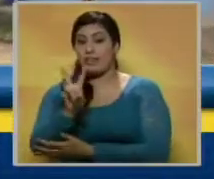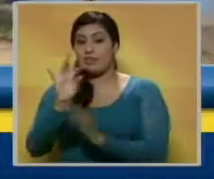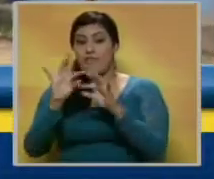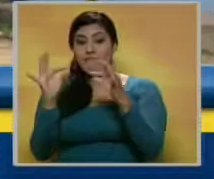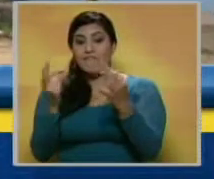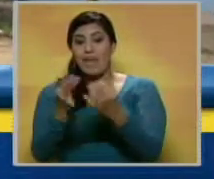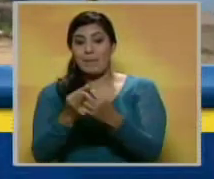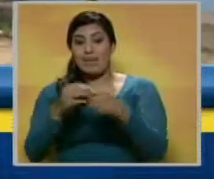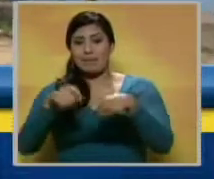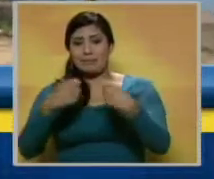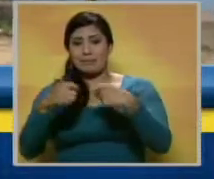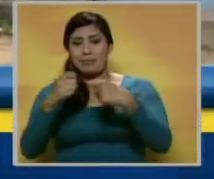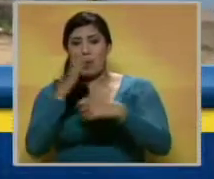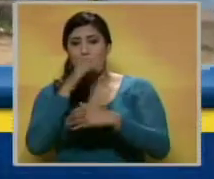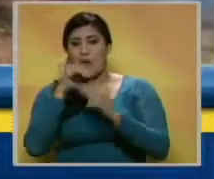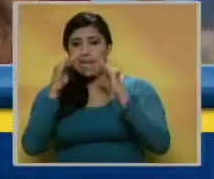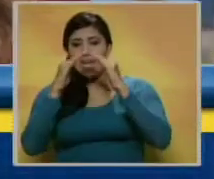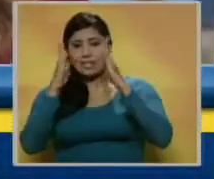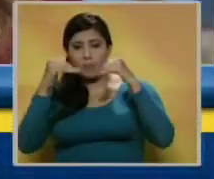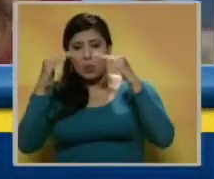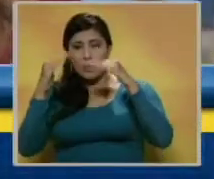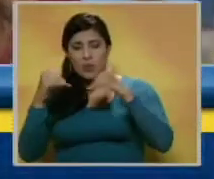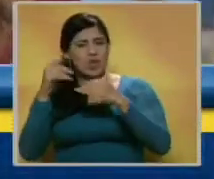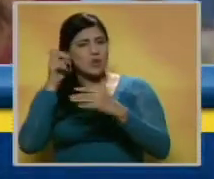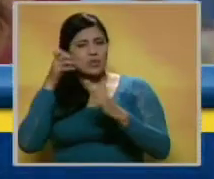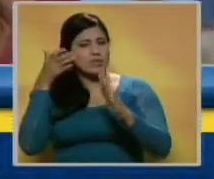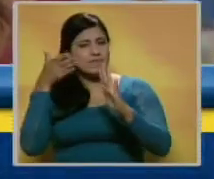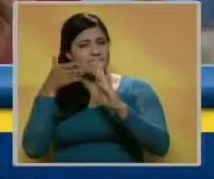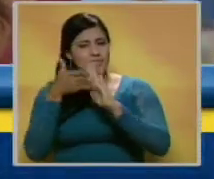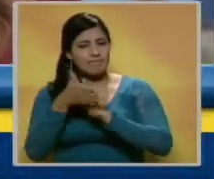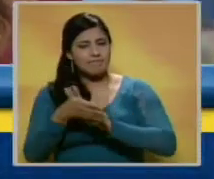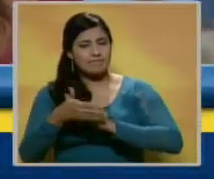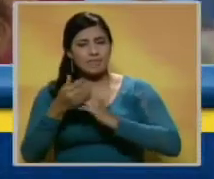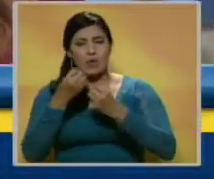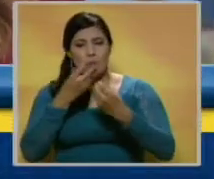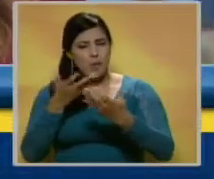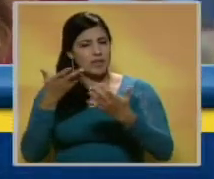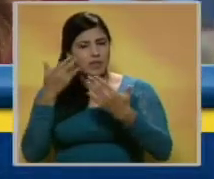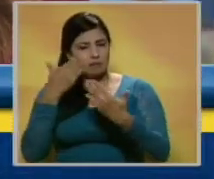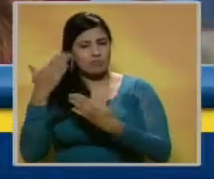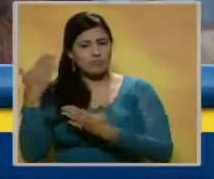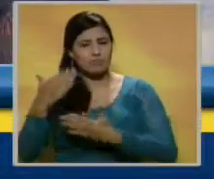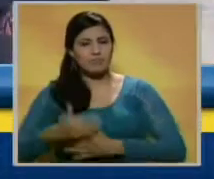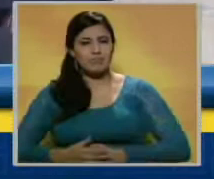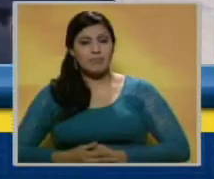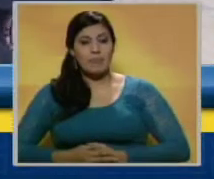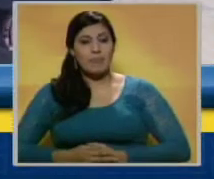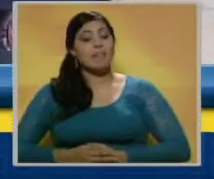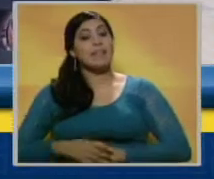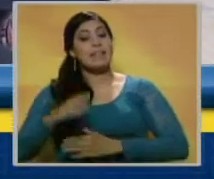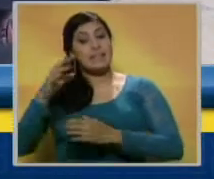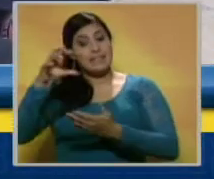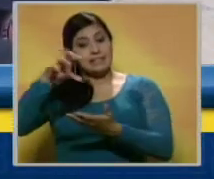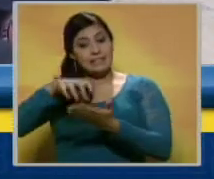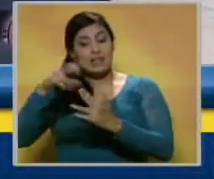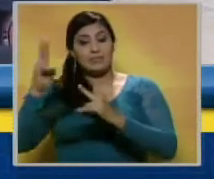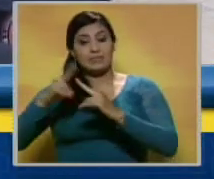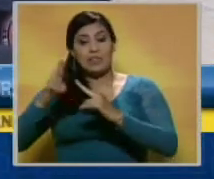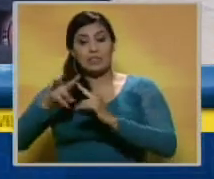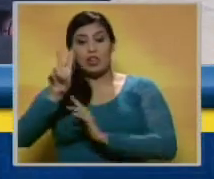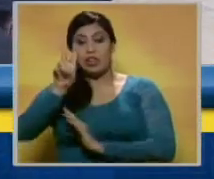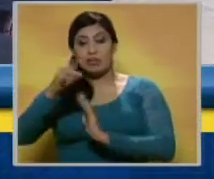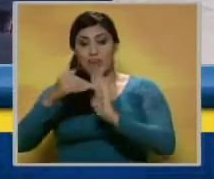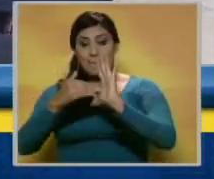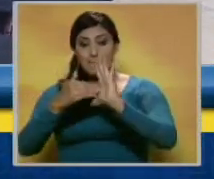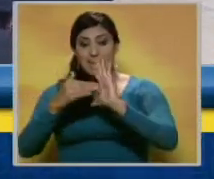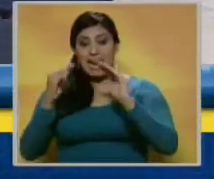encuentran damnificadas a nivel nacional durante el primer semestre. Escuchemos parte de lo que fue este reporte. En el estado Táchira tenemos 2.000